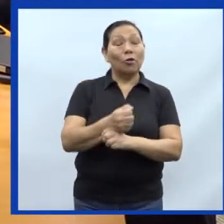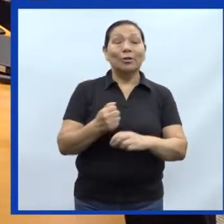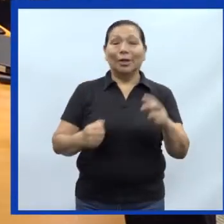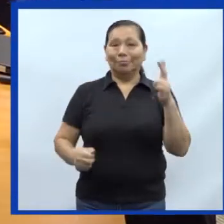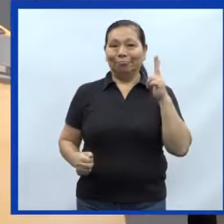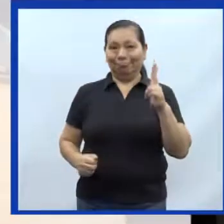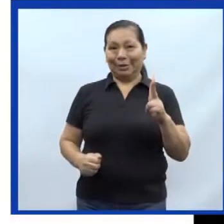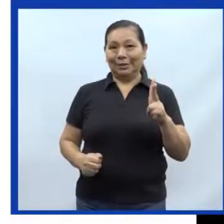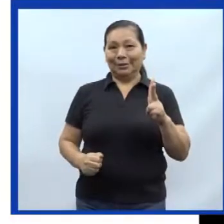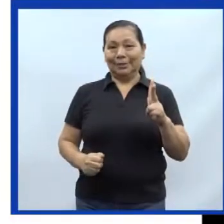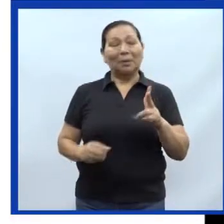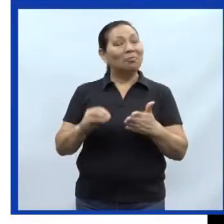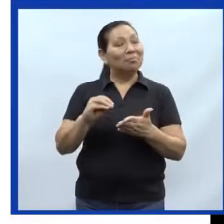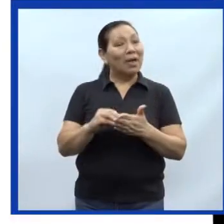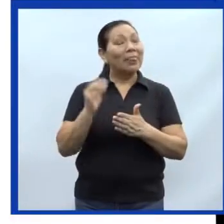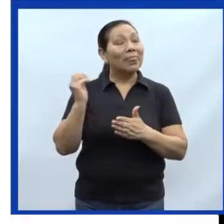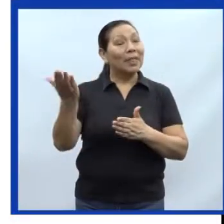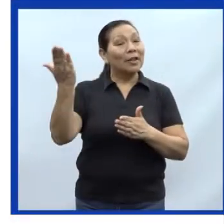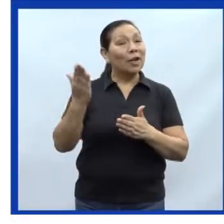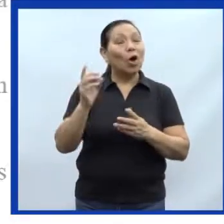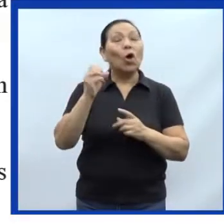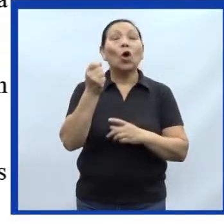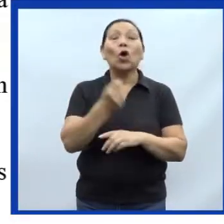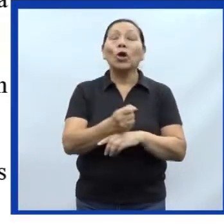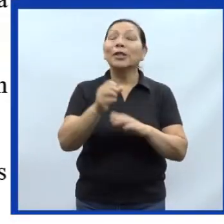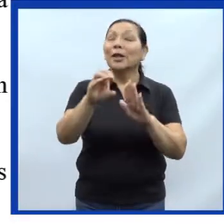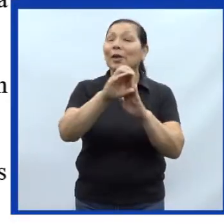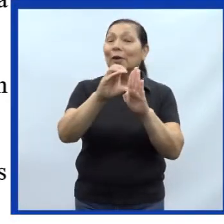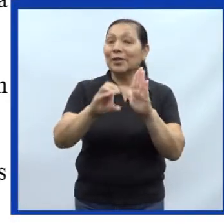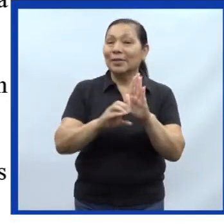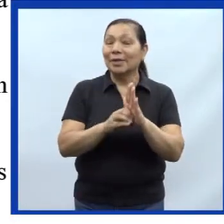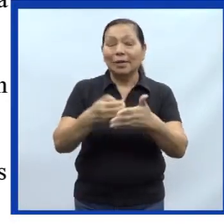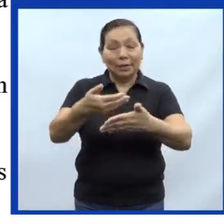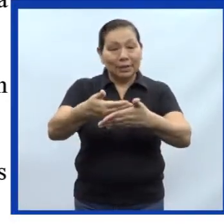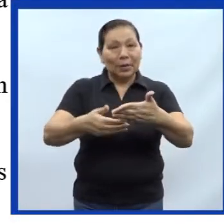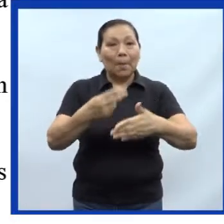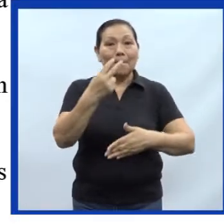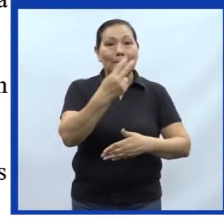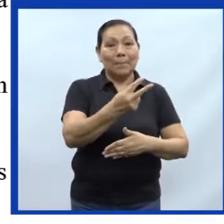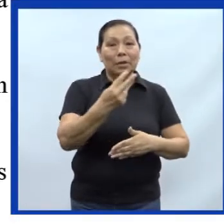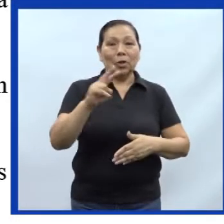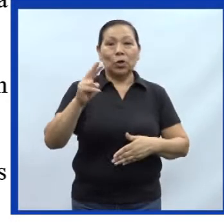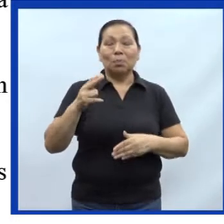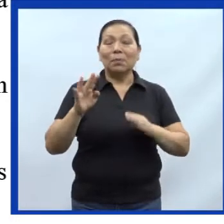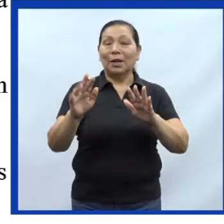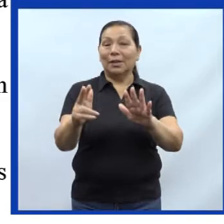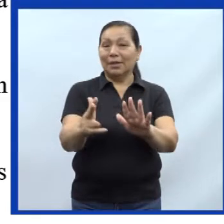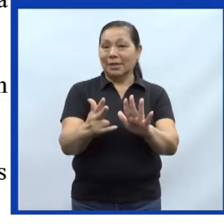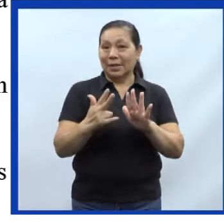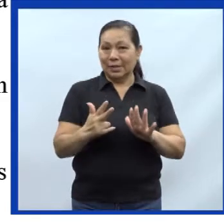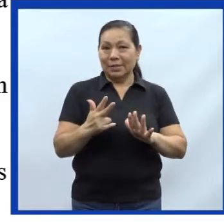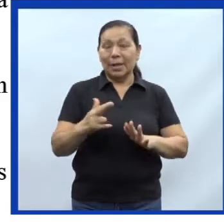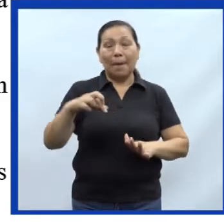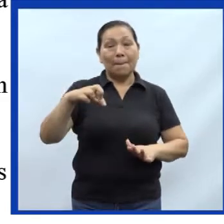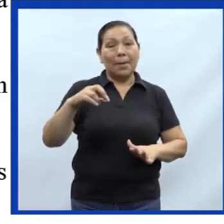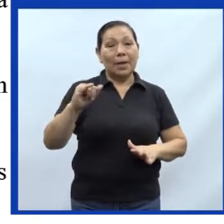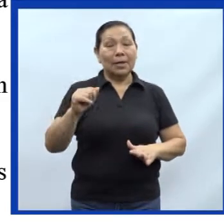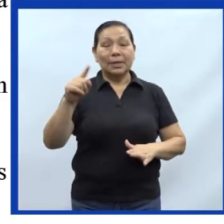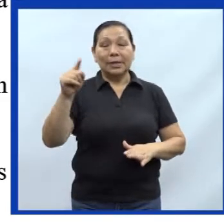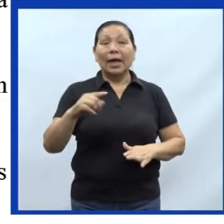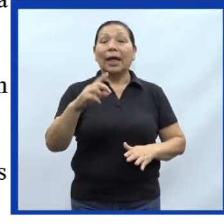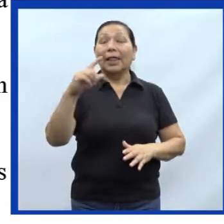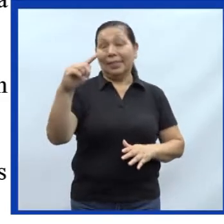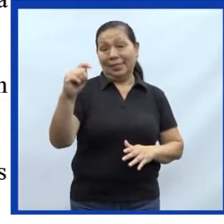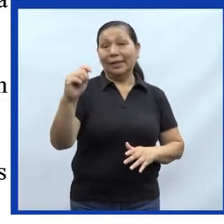3 declarar infundada la demanda de inconstitucionalidad, expediente 22-2018